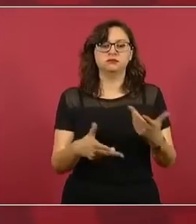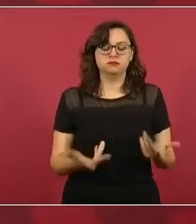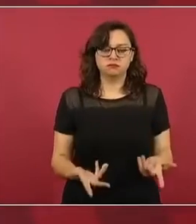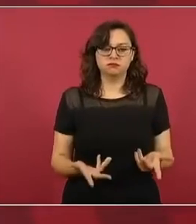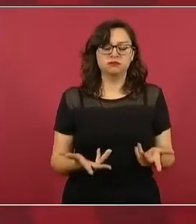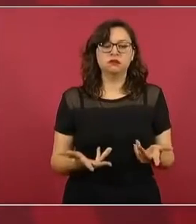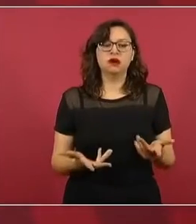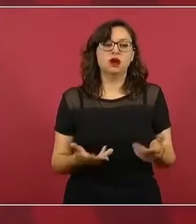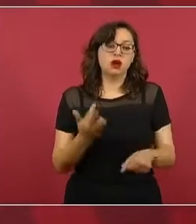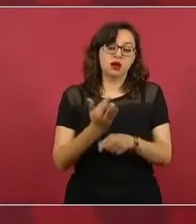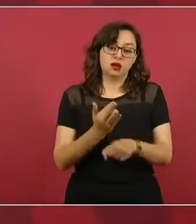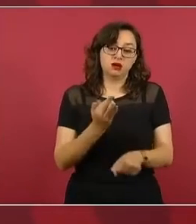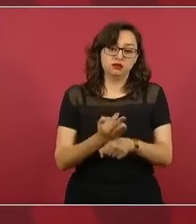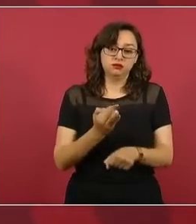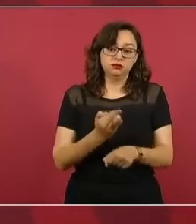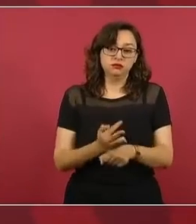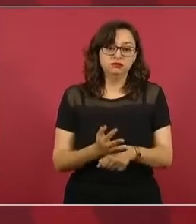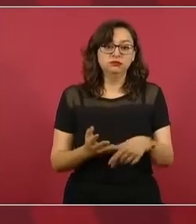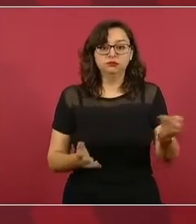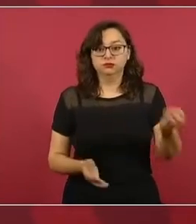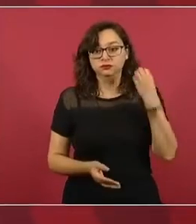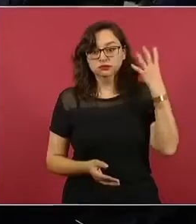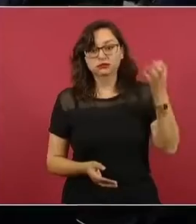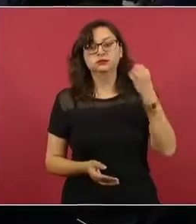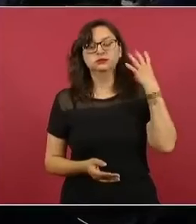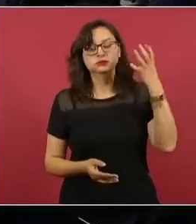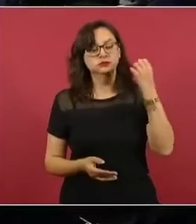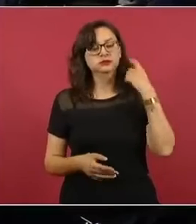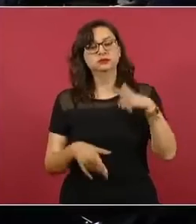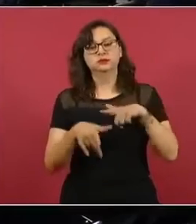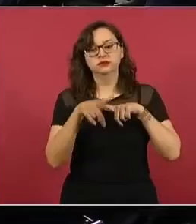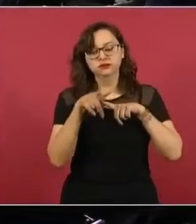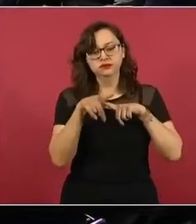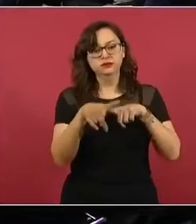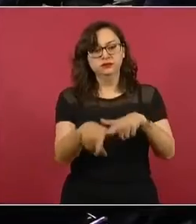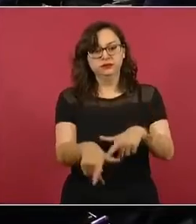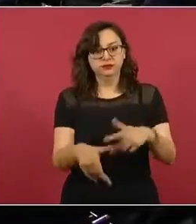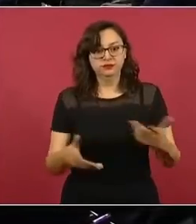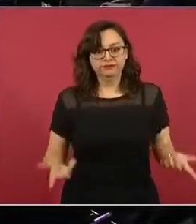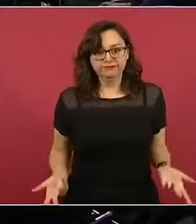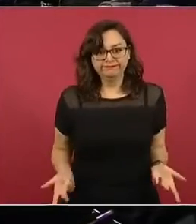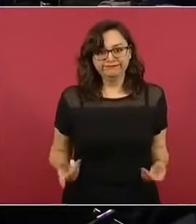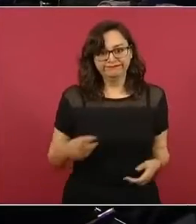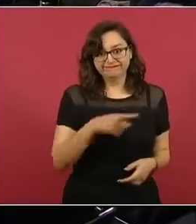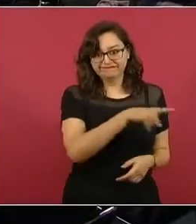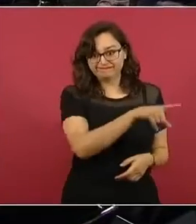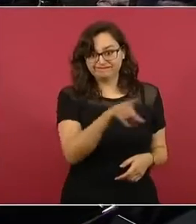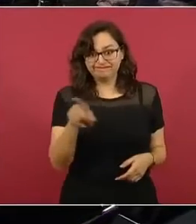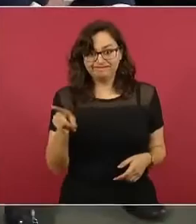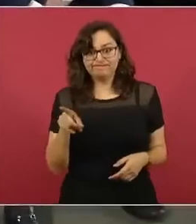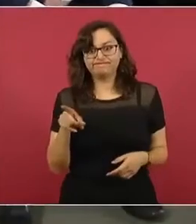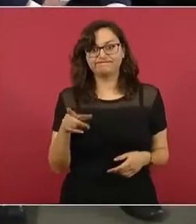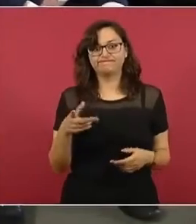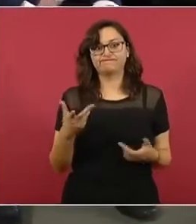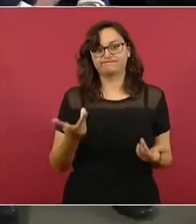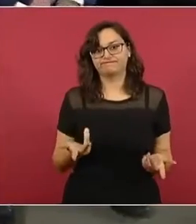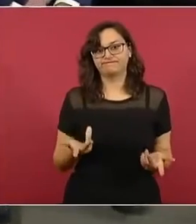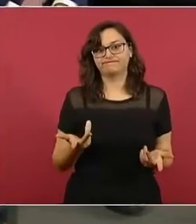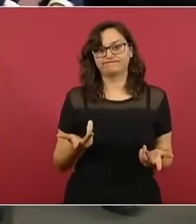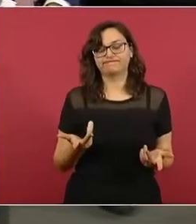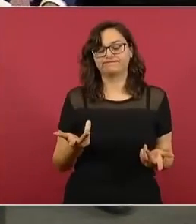conferencia, que si no nos van a hacer un motín emocional